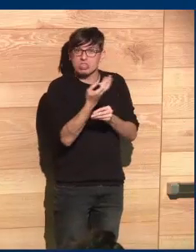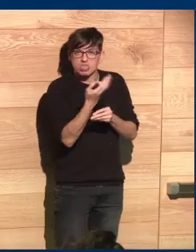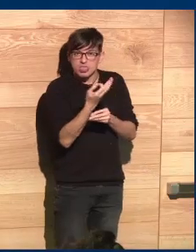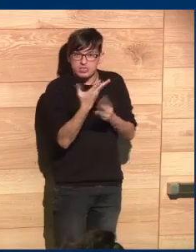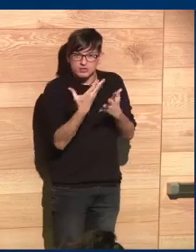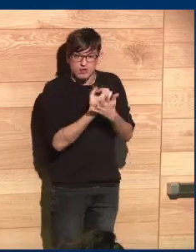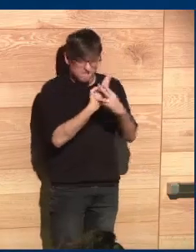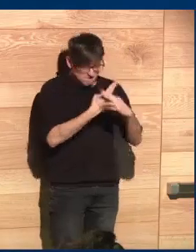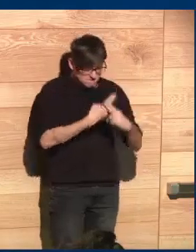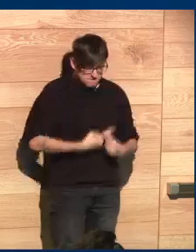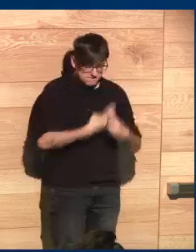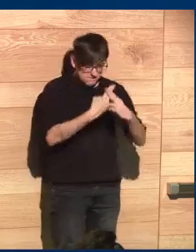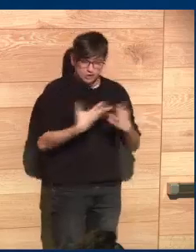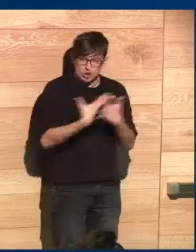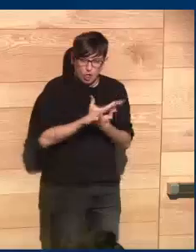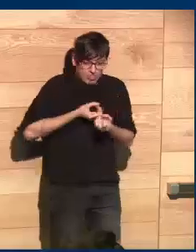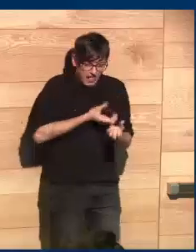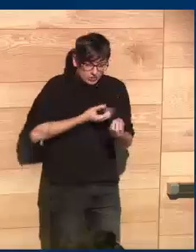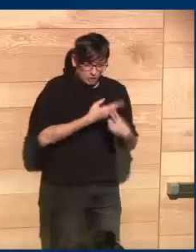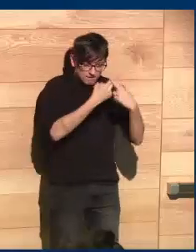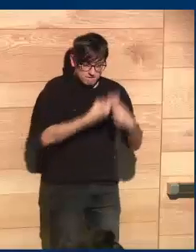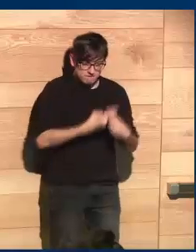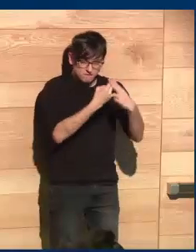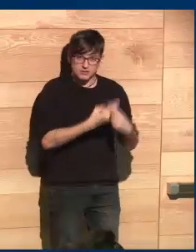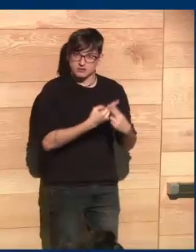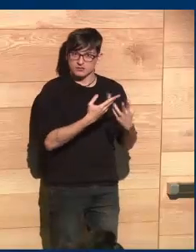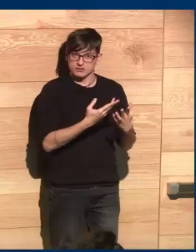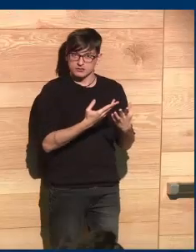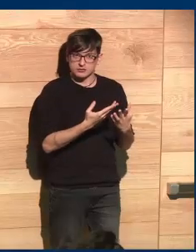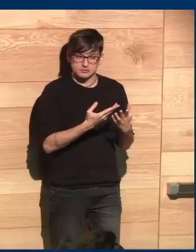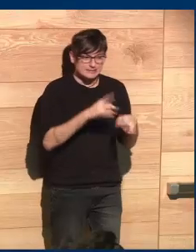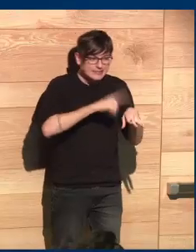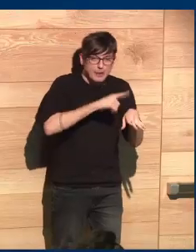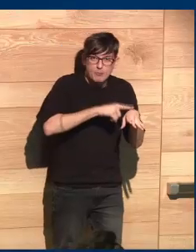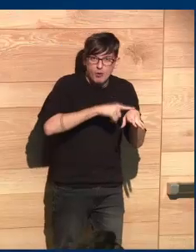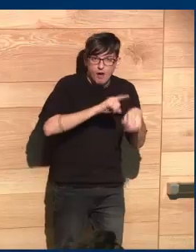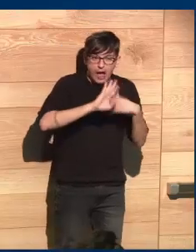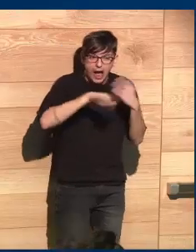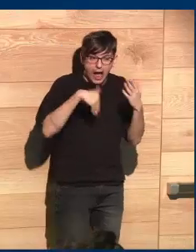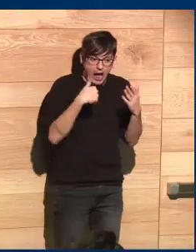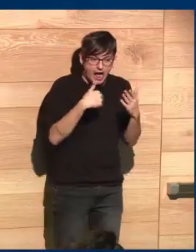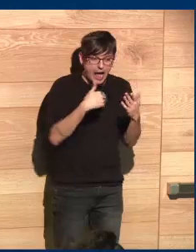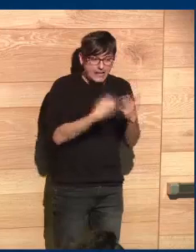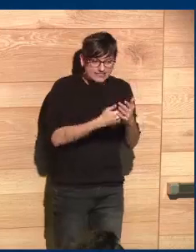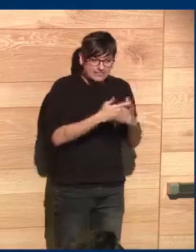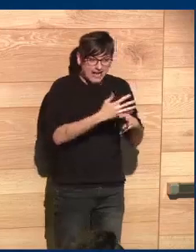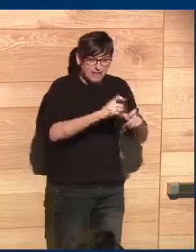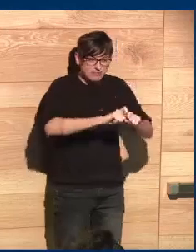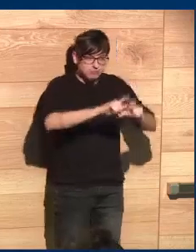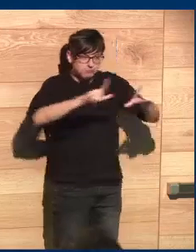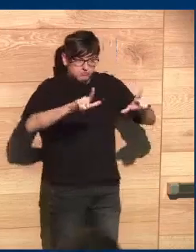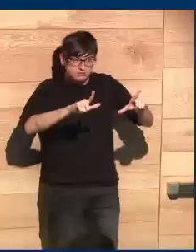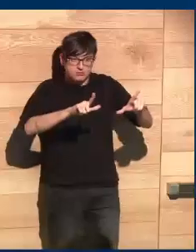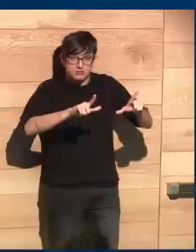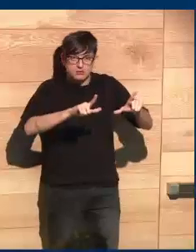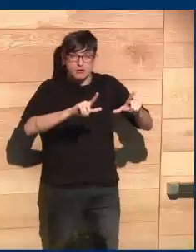y cada uno de los datos que pueda de ti. Desde el momento en el que enciendes la consola, el tiempo que tardas entre encender la consola y activar el juego, el